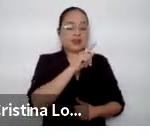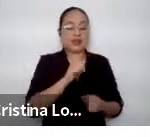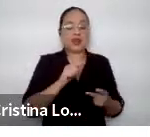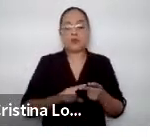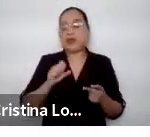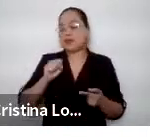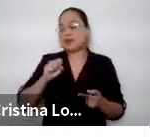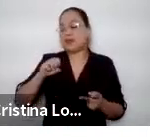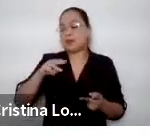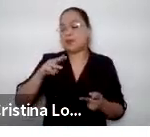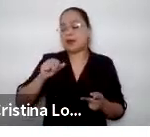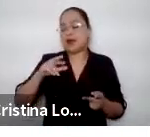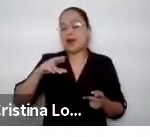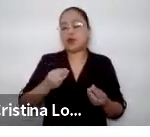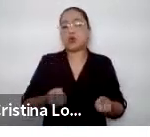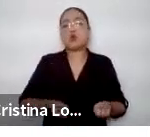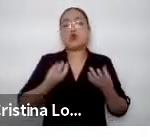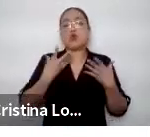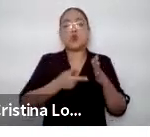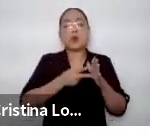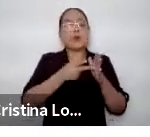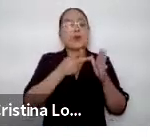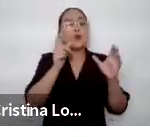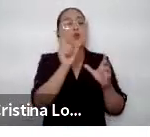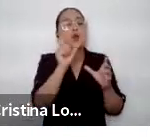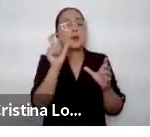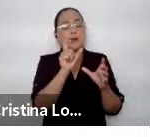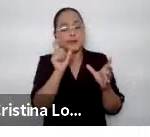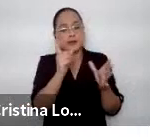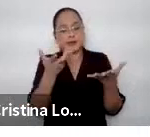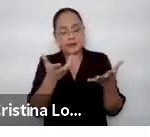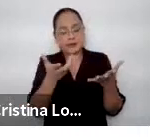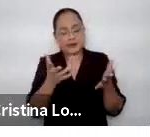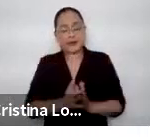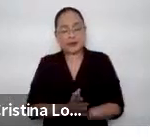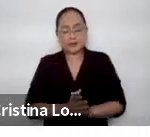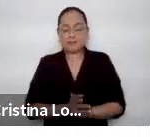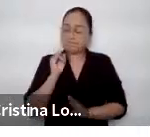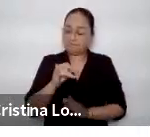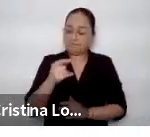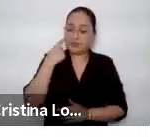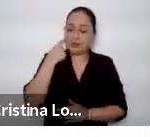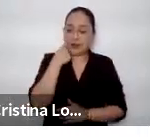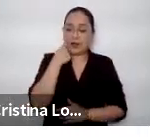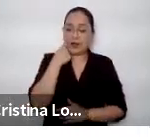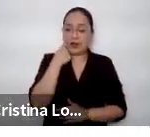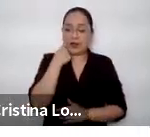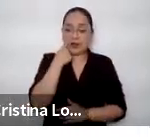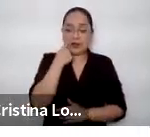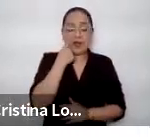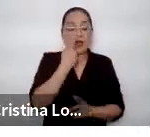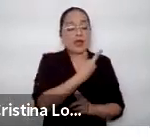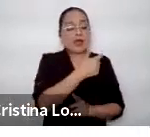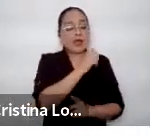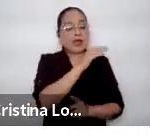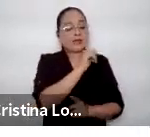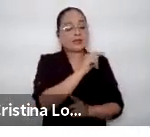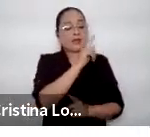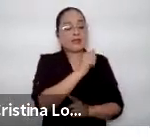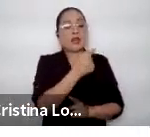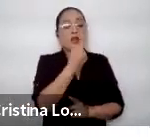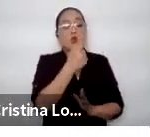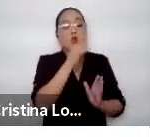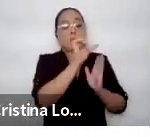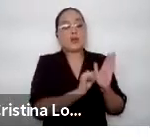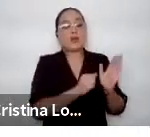Federación. Bien, muchas gracias. Sí, bien, en este aspecto se actualiza cada mes. Recuerden que a diferencia